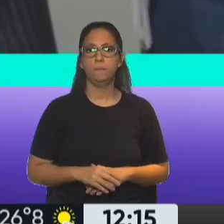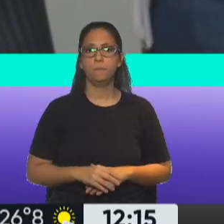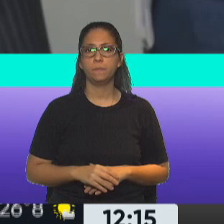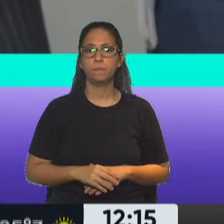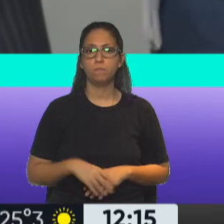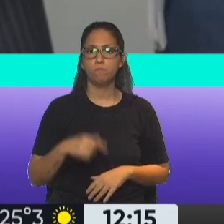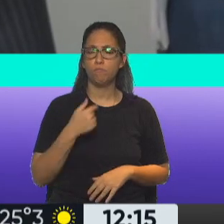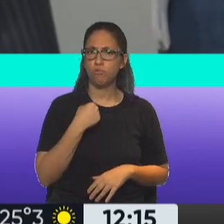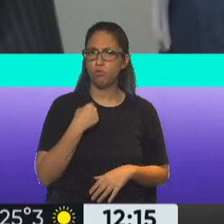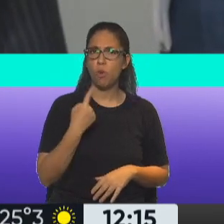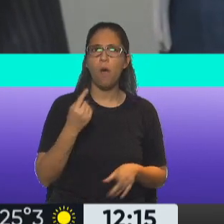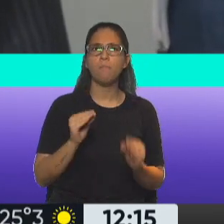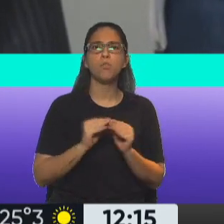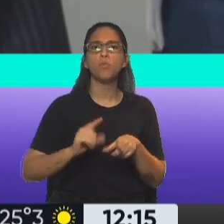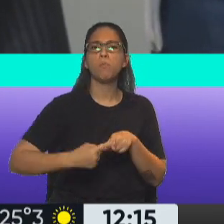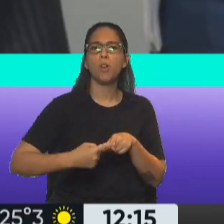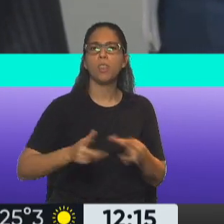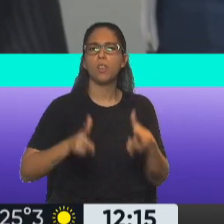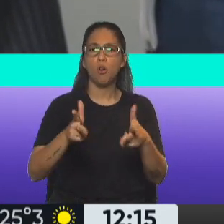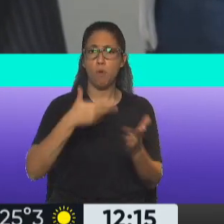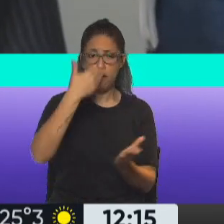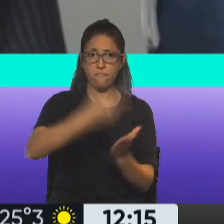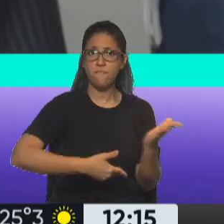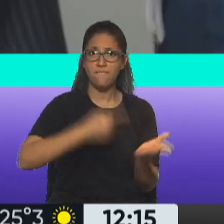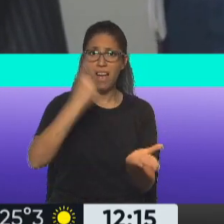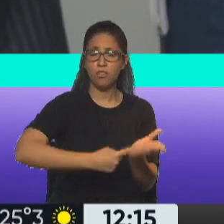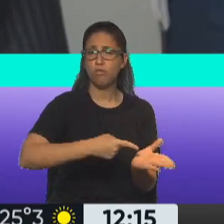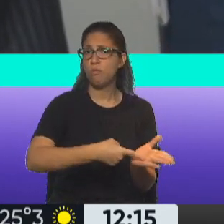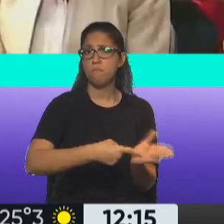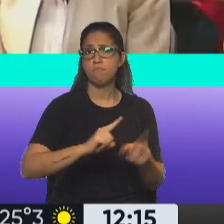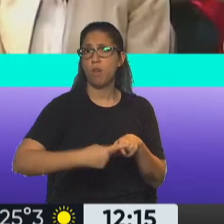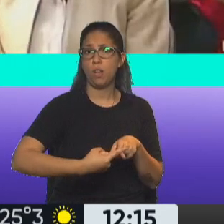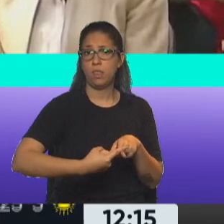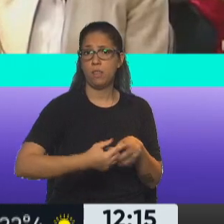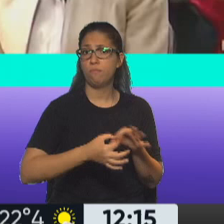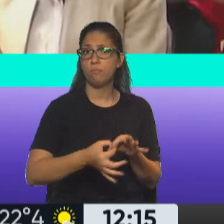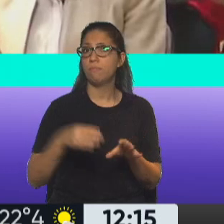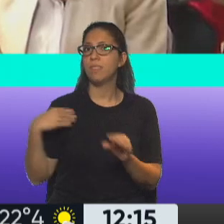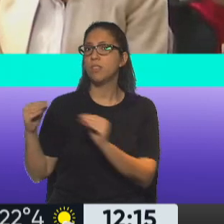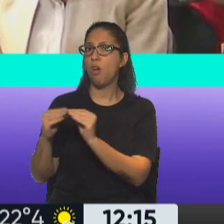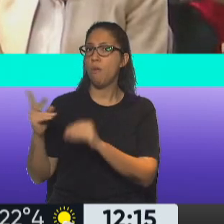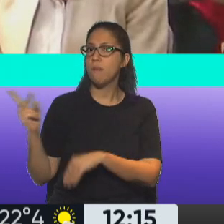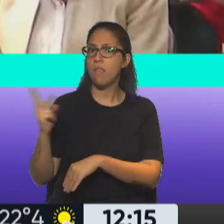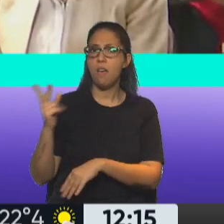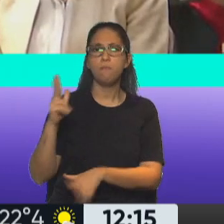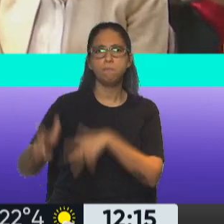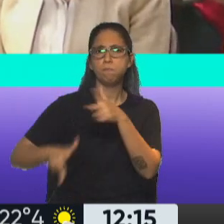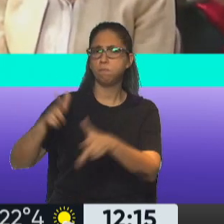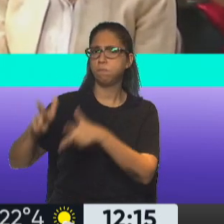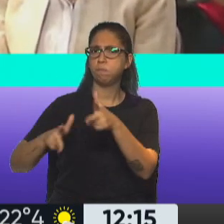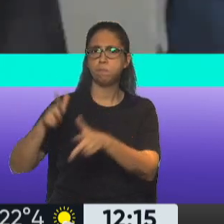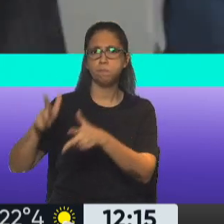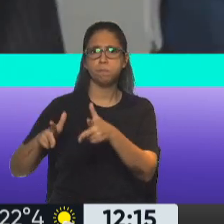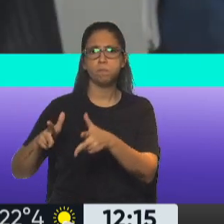Yo voy a hacer consideraciones políticas, porque este fallo es político. Y además mis compañeras ya hablaron en